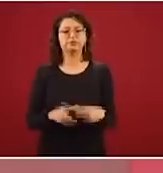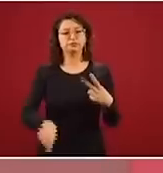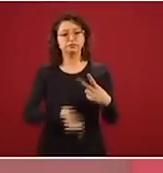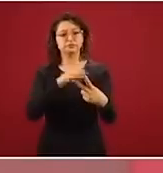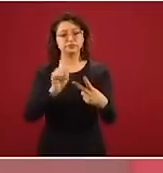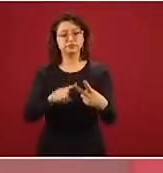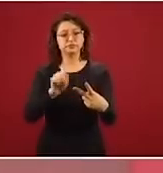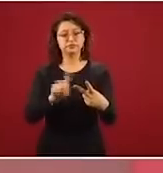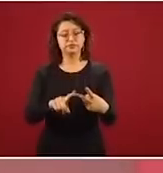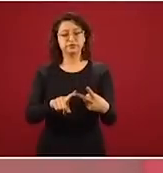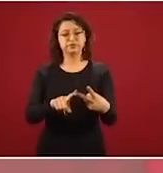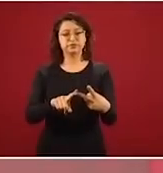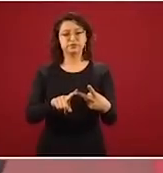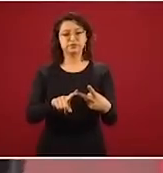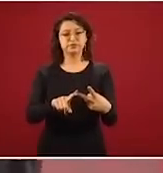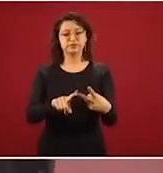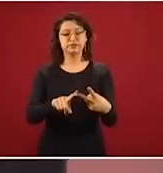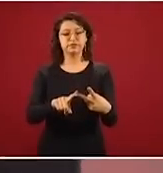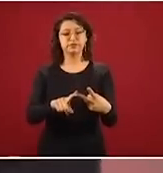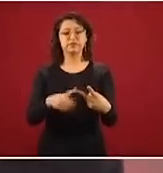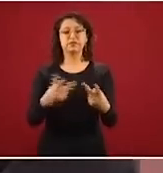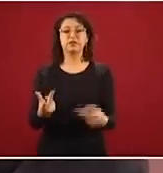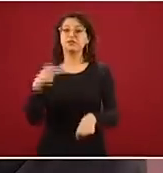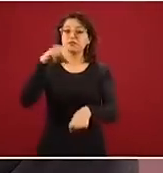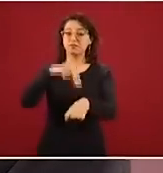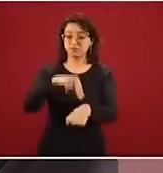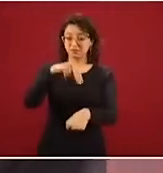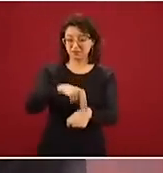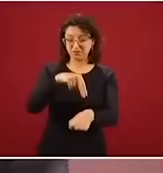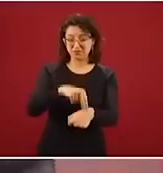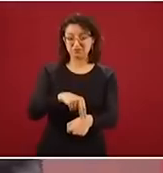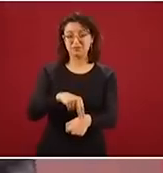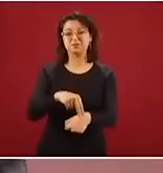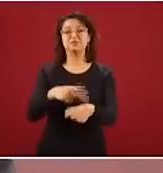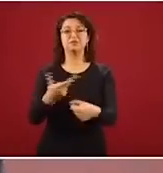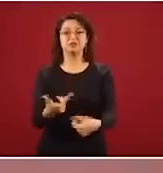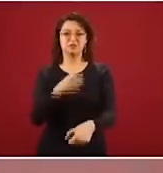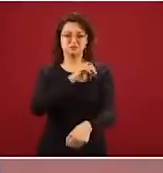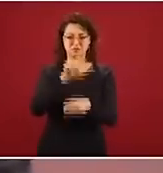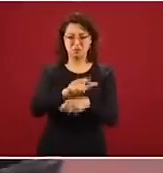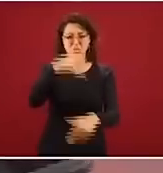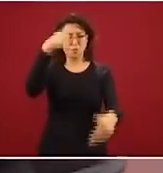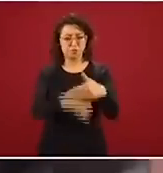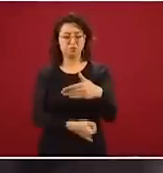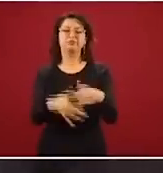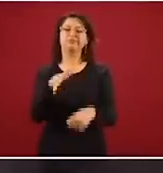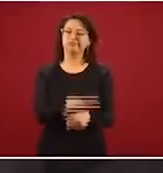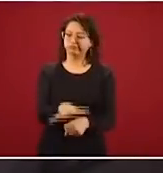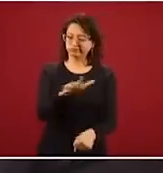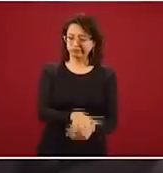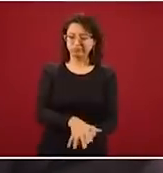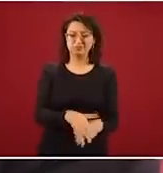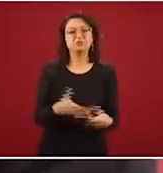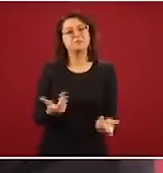Segundo, que no falten los médicos y los especialistas, porque